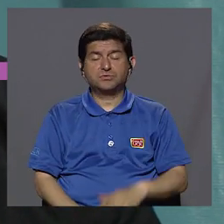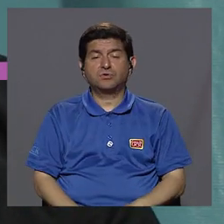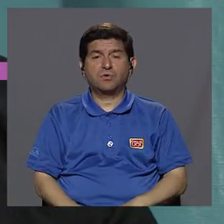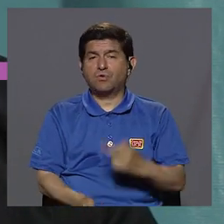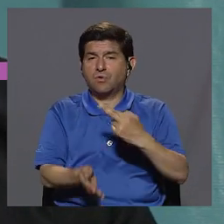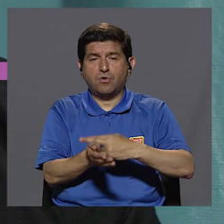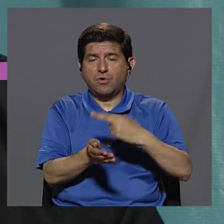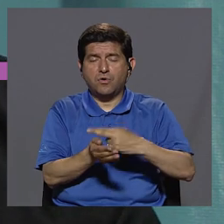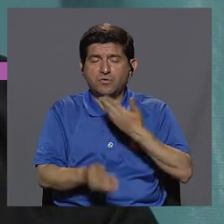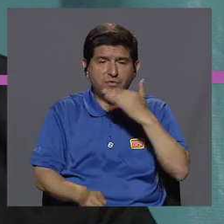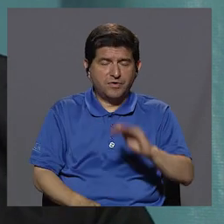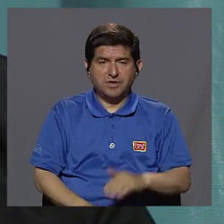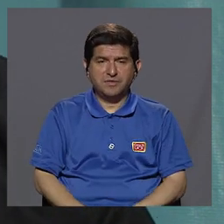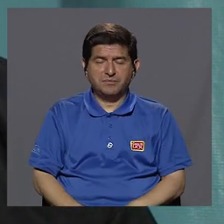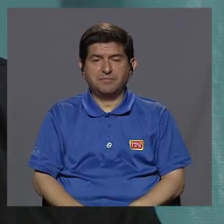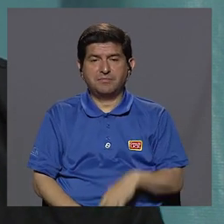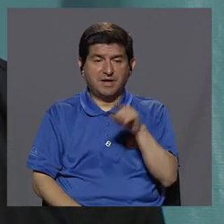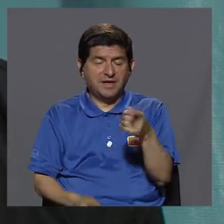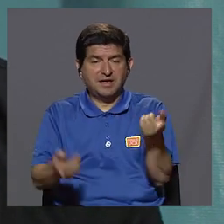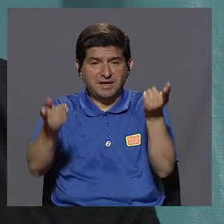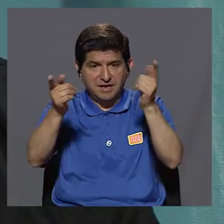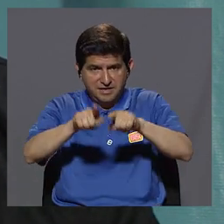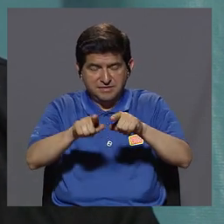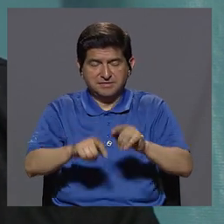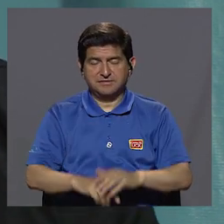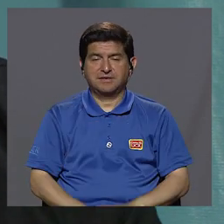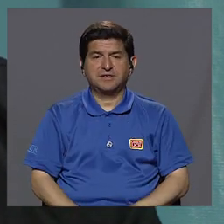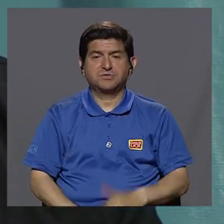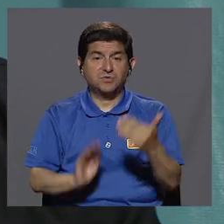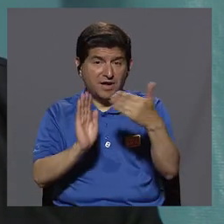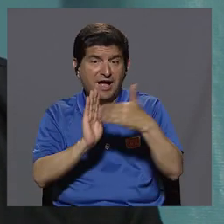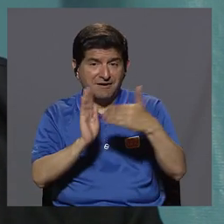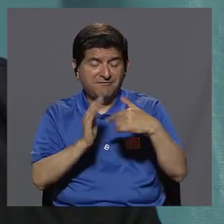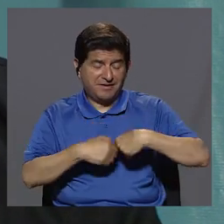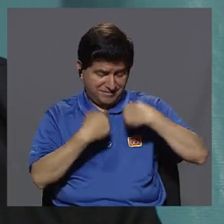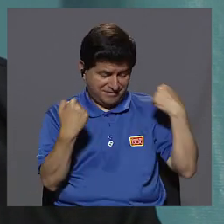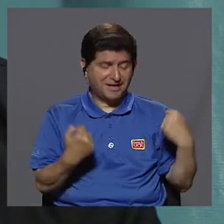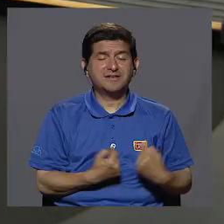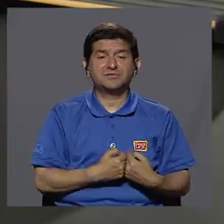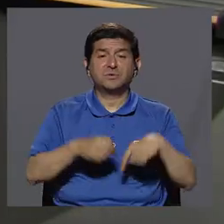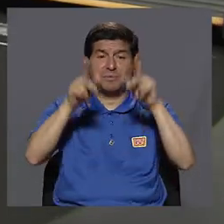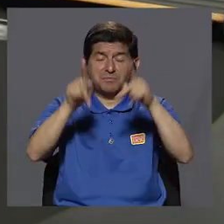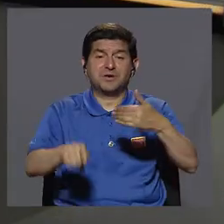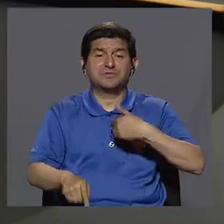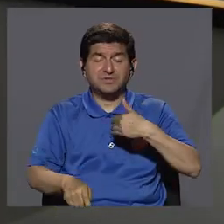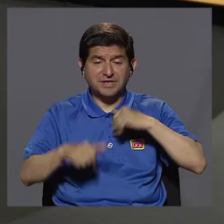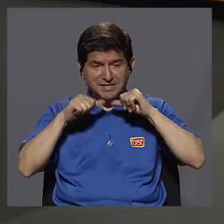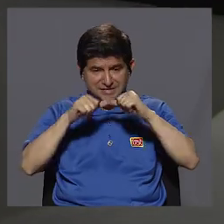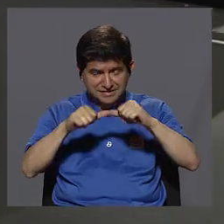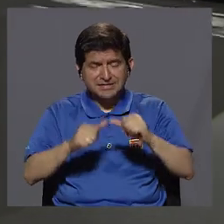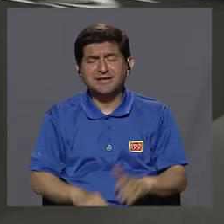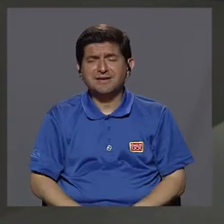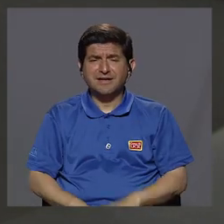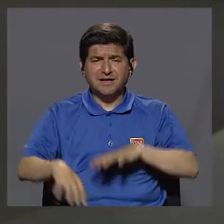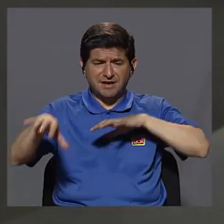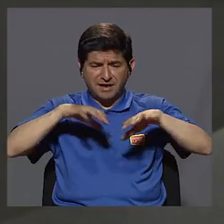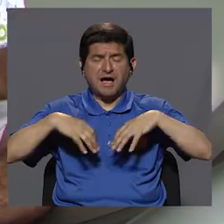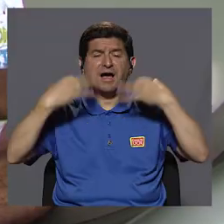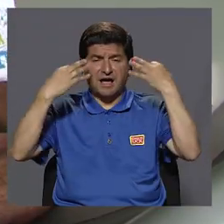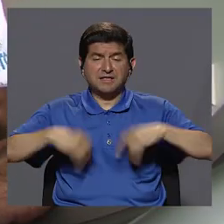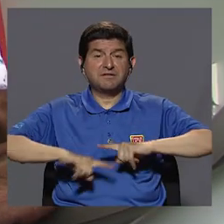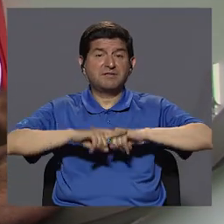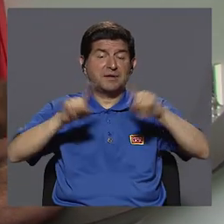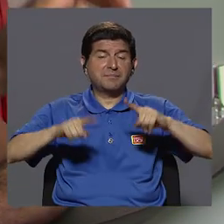arritmias complejas como una displasia arritmogénica del ventrículo isquémico exactamente entonces es gente que tiene que seguir haciendo ejercicio